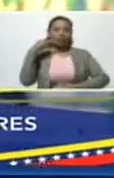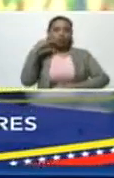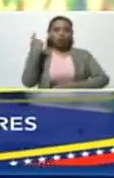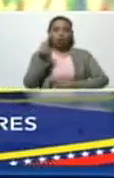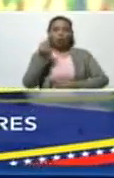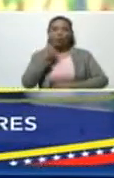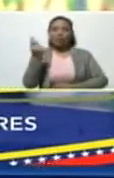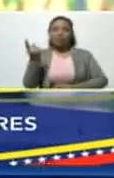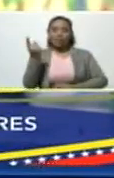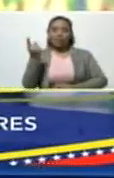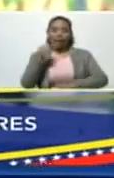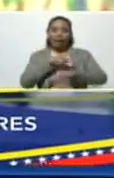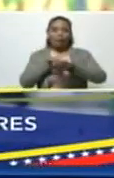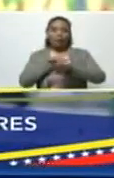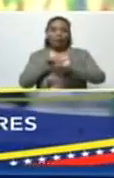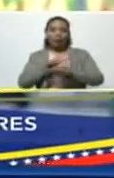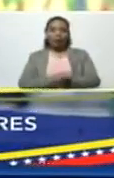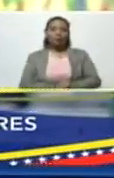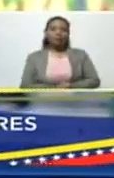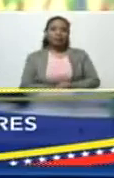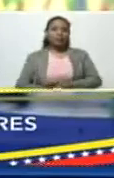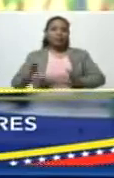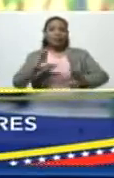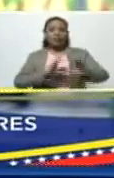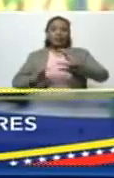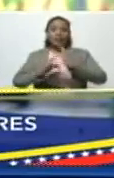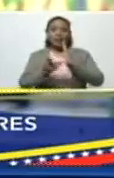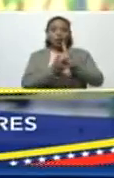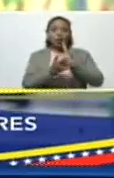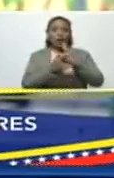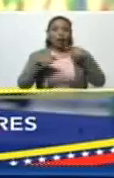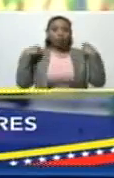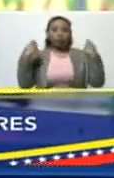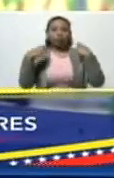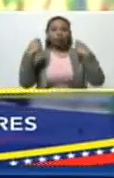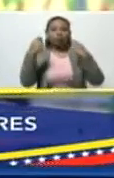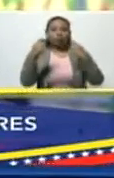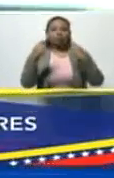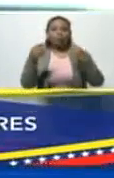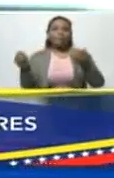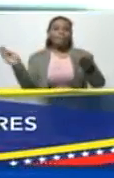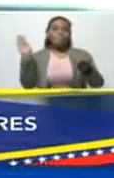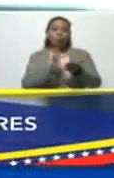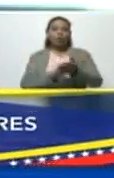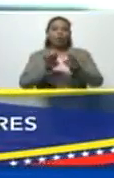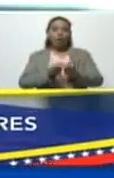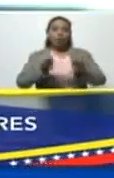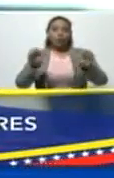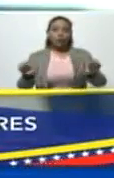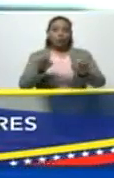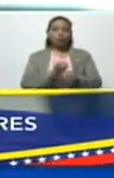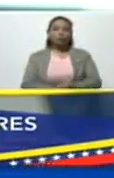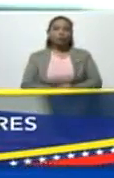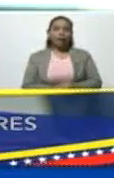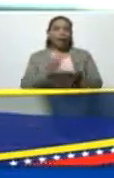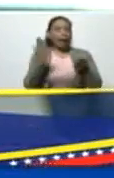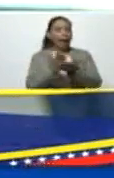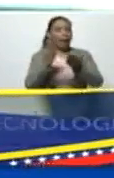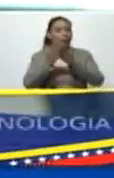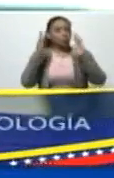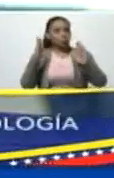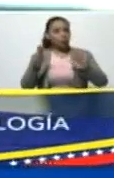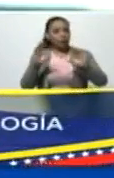ministra. La ciencia, tecnología e innovación aplicada a la educación, en la escuela, en